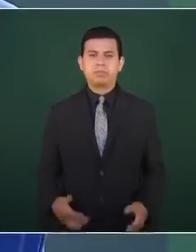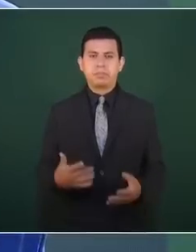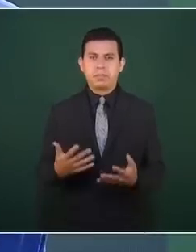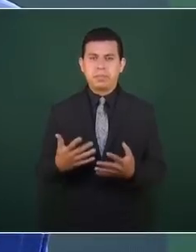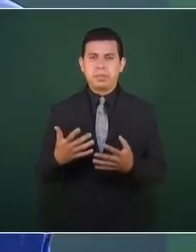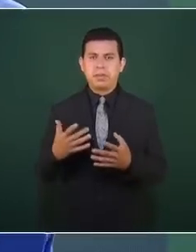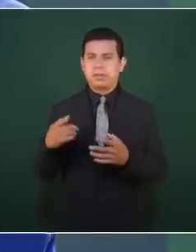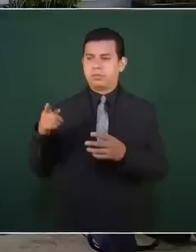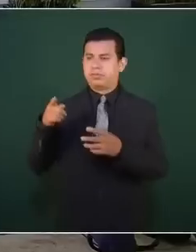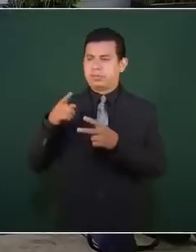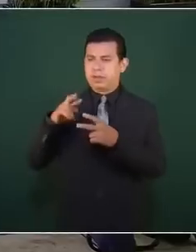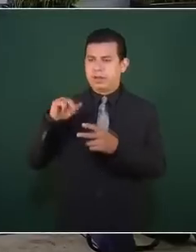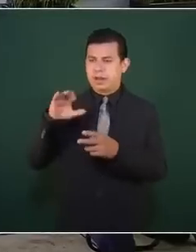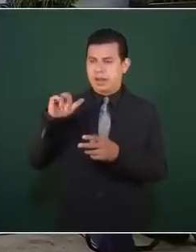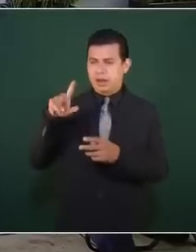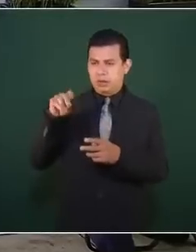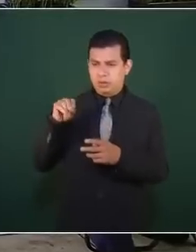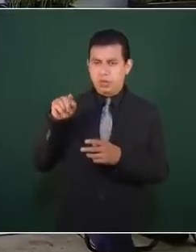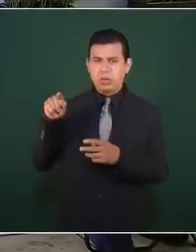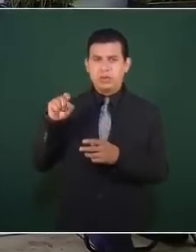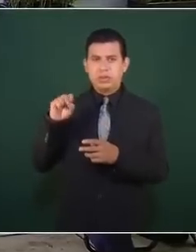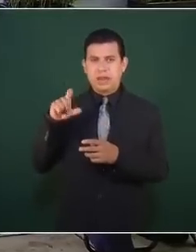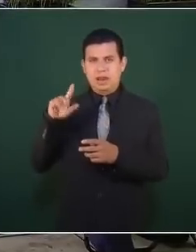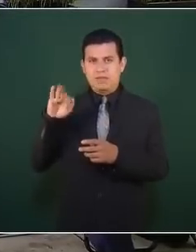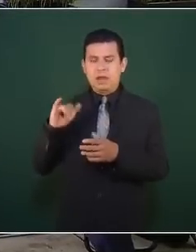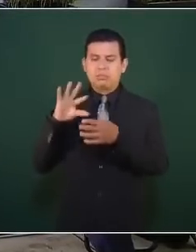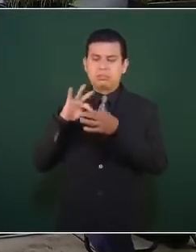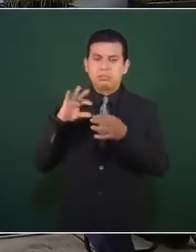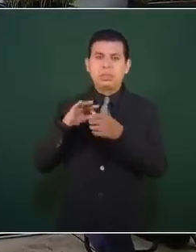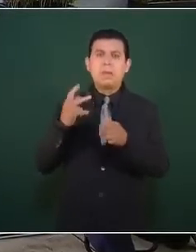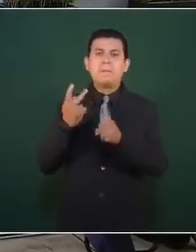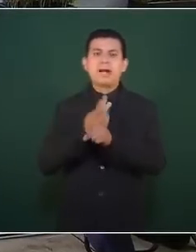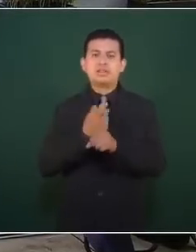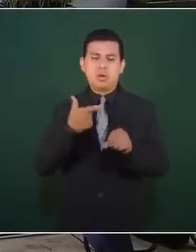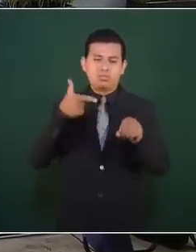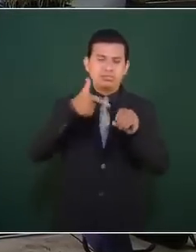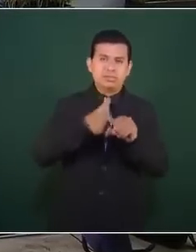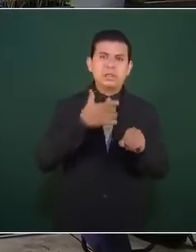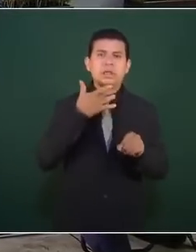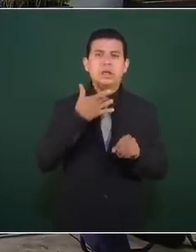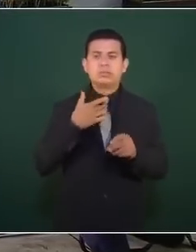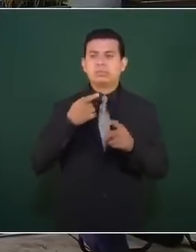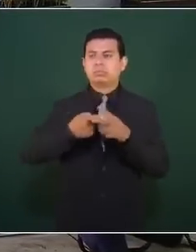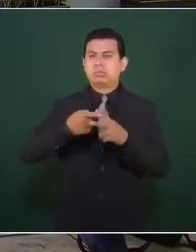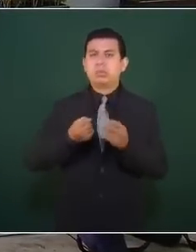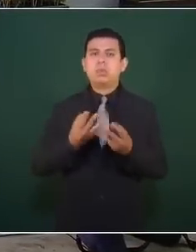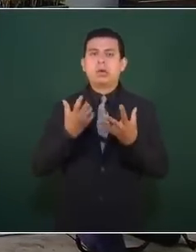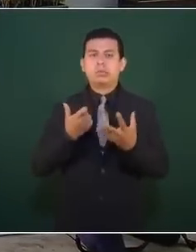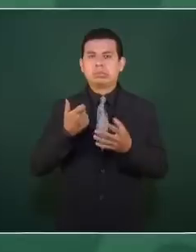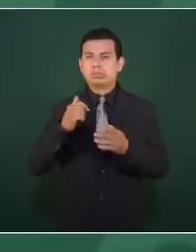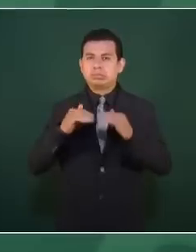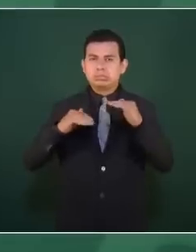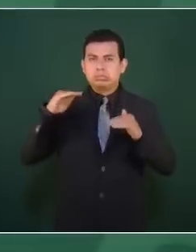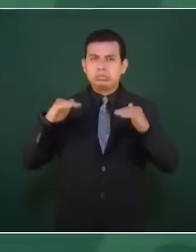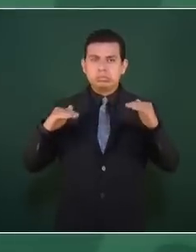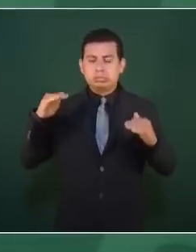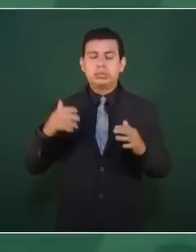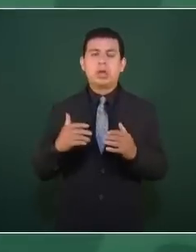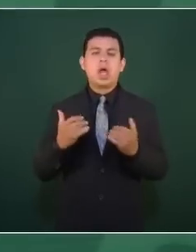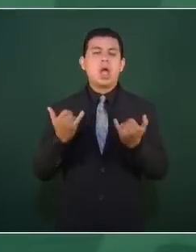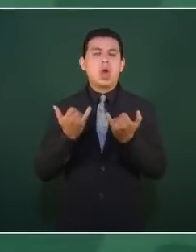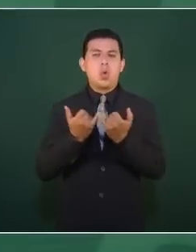Ricardo Sheffield. Y vamos también a informar sobre el Plan Nacional de